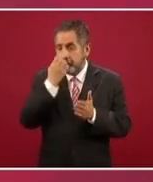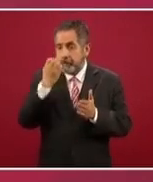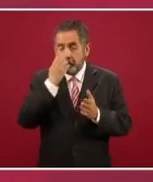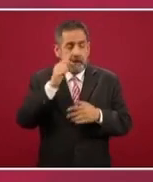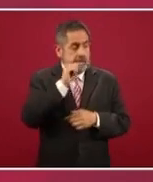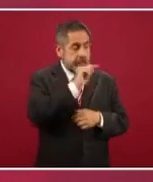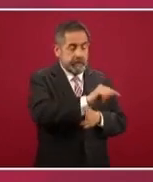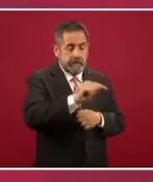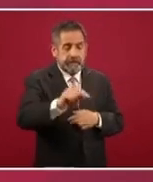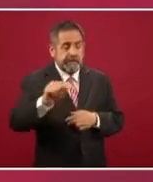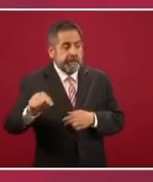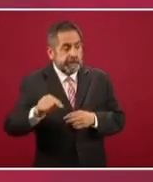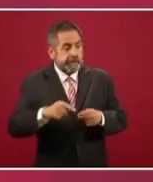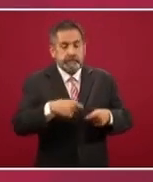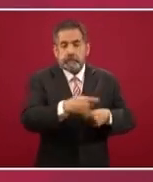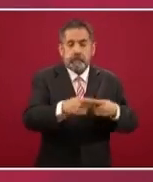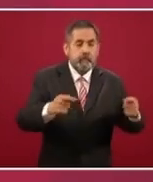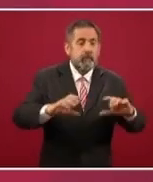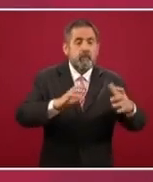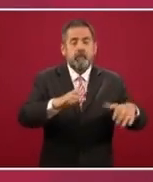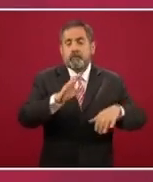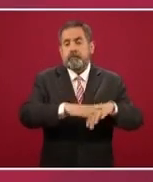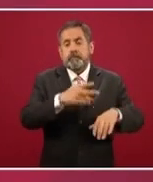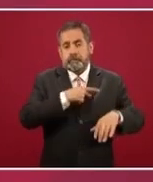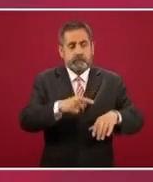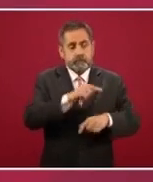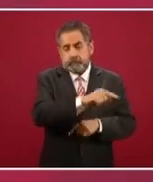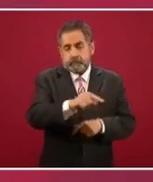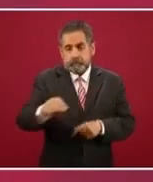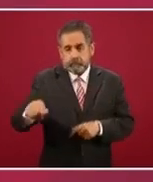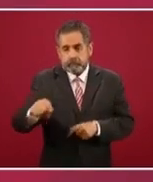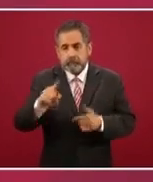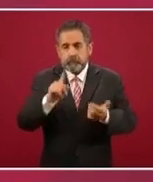de las comunidades más pobres de México,